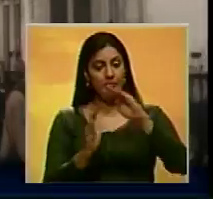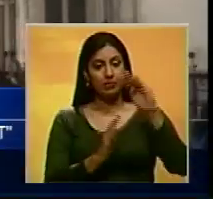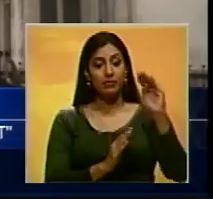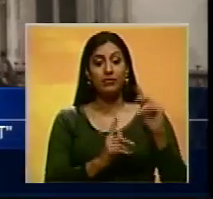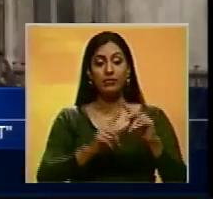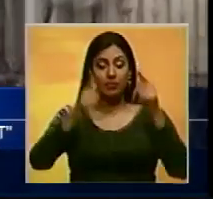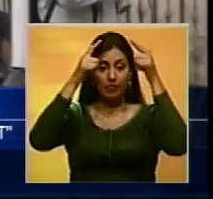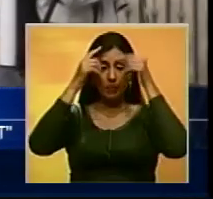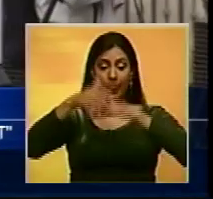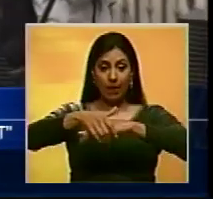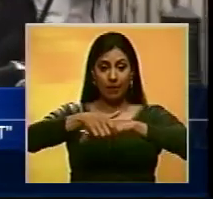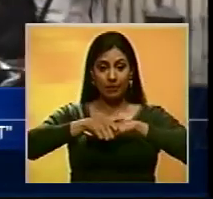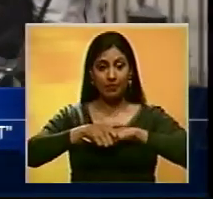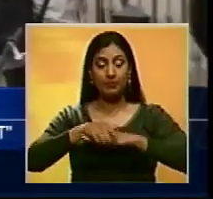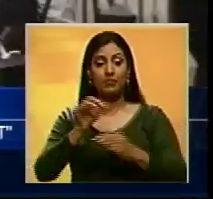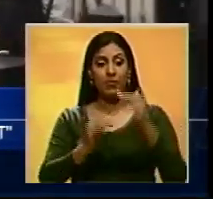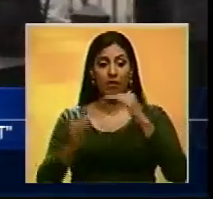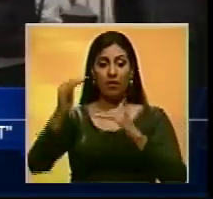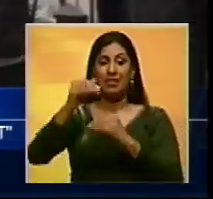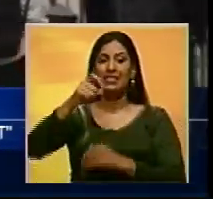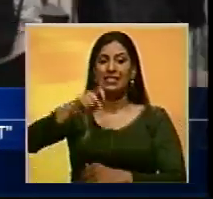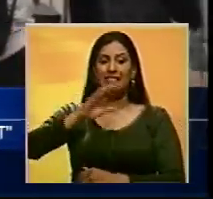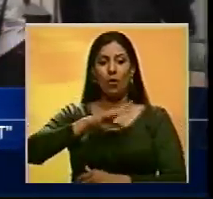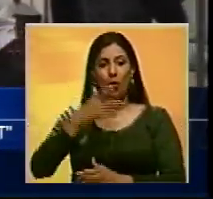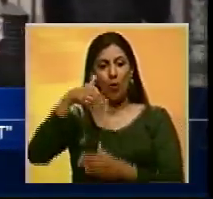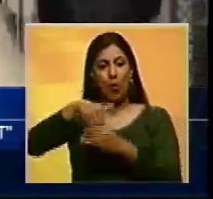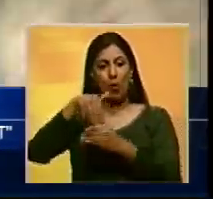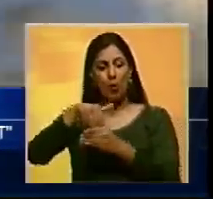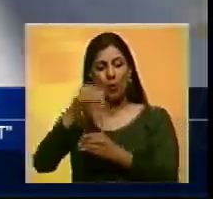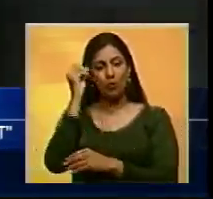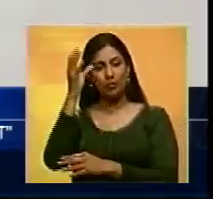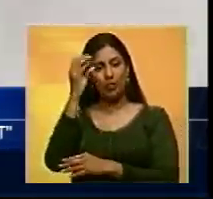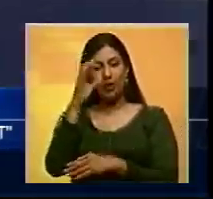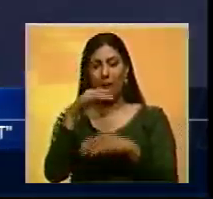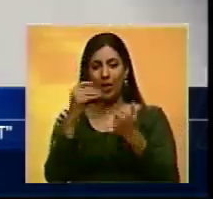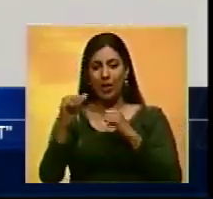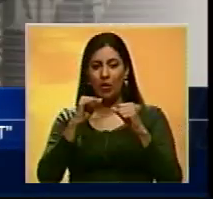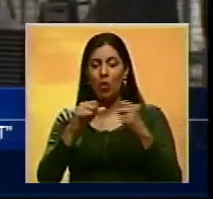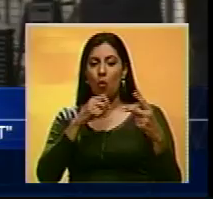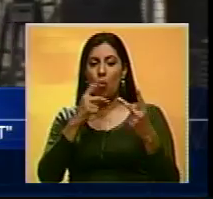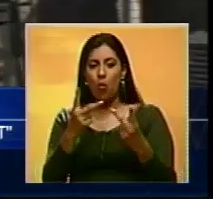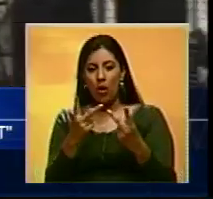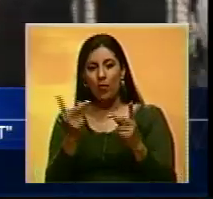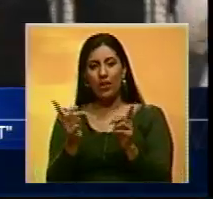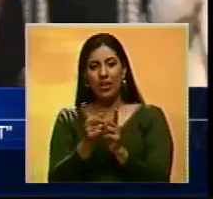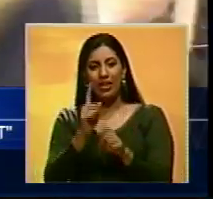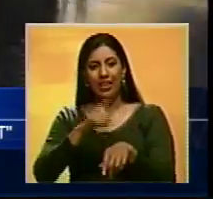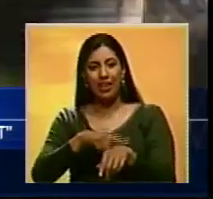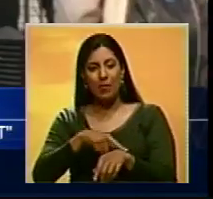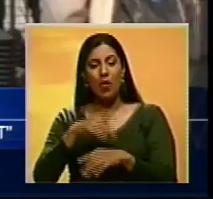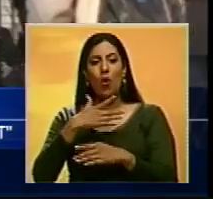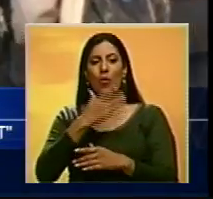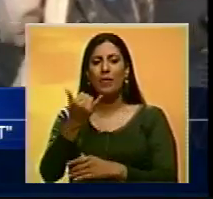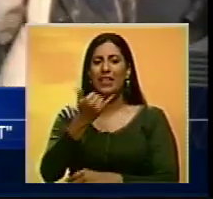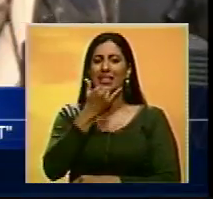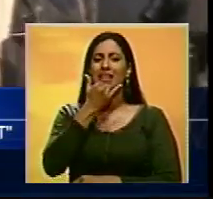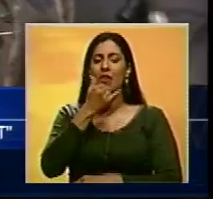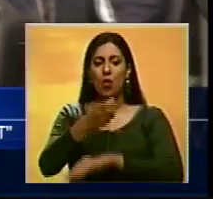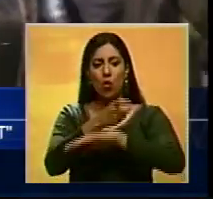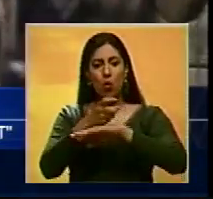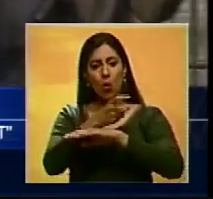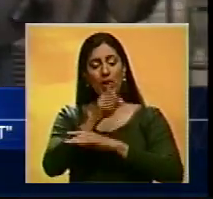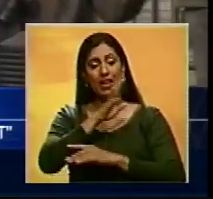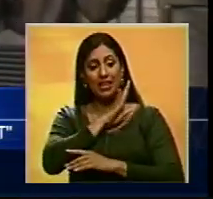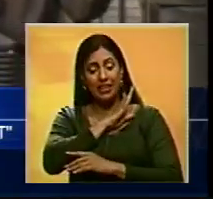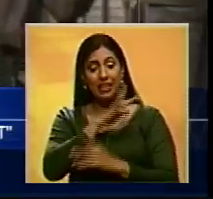En Reino Unido, el Tribunal Superior dictó la necesidad del voto del Parlamento para la activación del Brexit. Ante el fallo, el gobierno